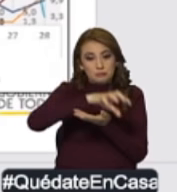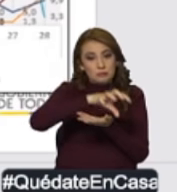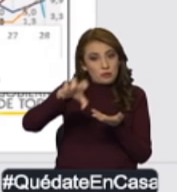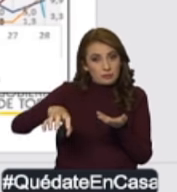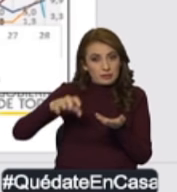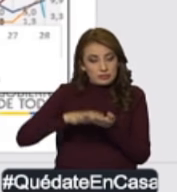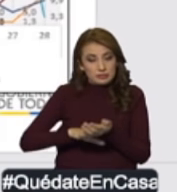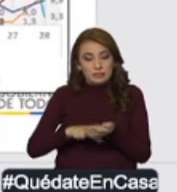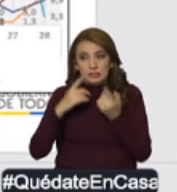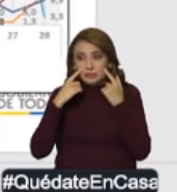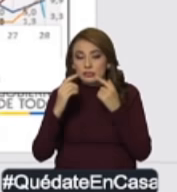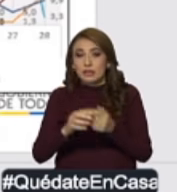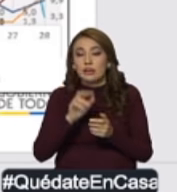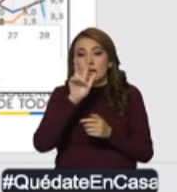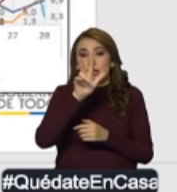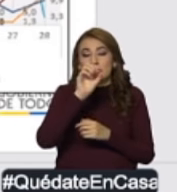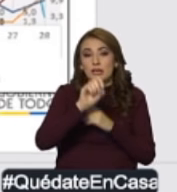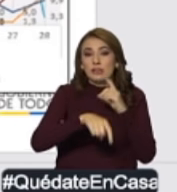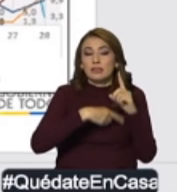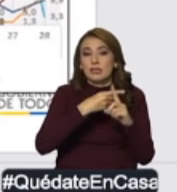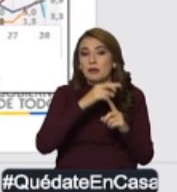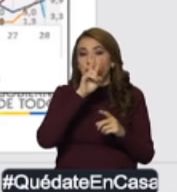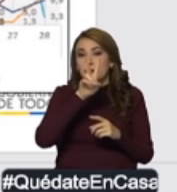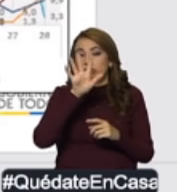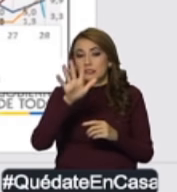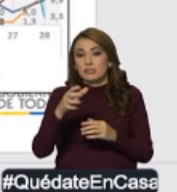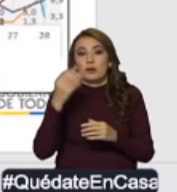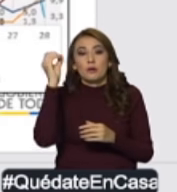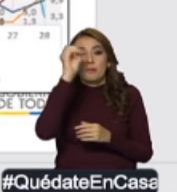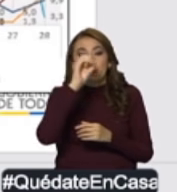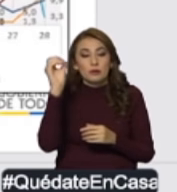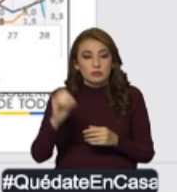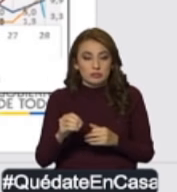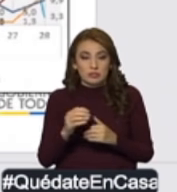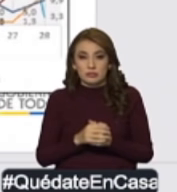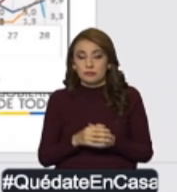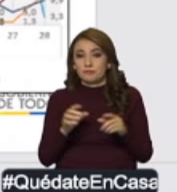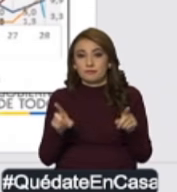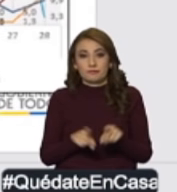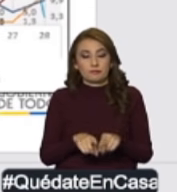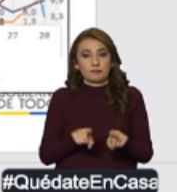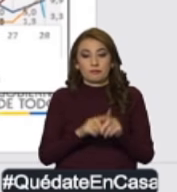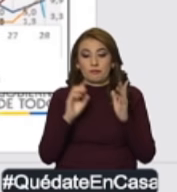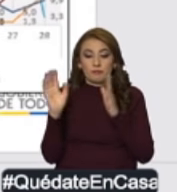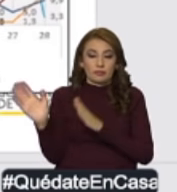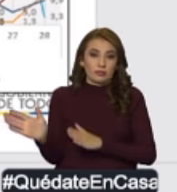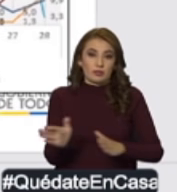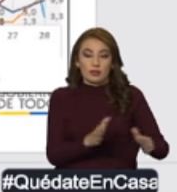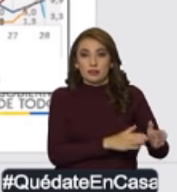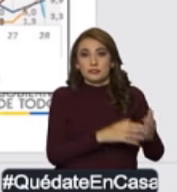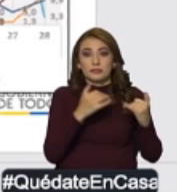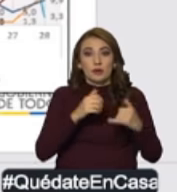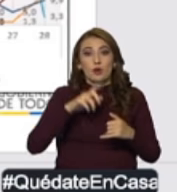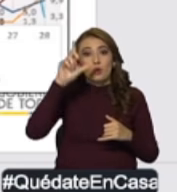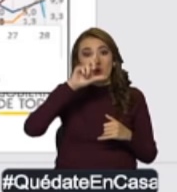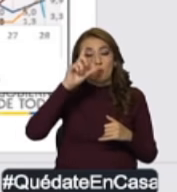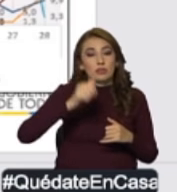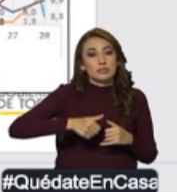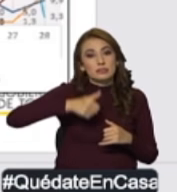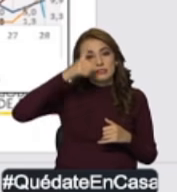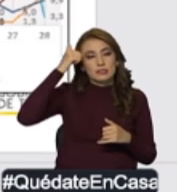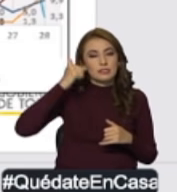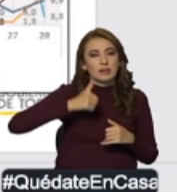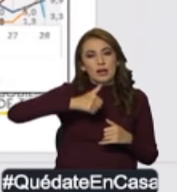van desde los 30, 25% e inclusive hemos llegado hasta 65 y un día, el día lunes de la semana anterior, por